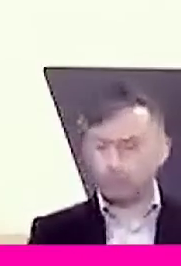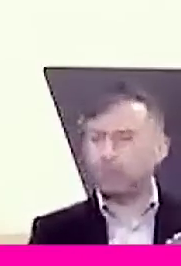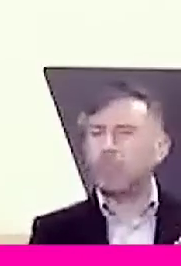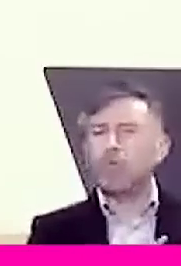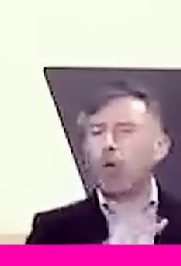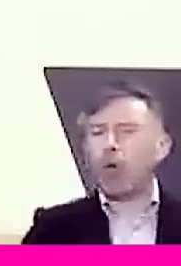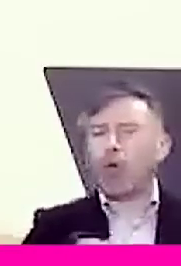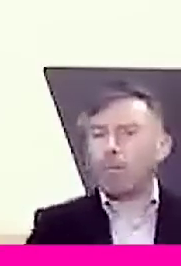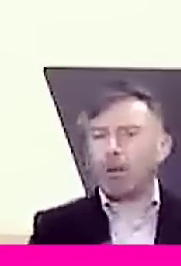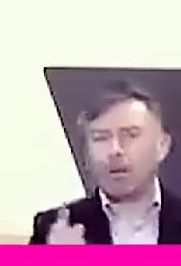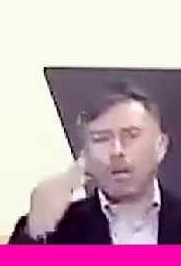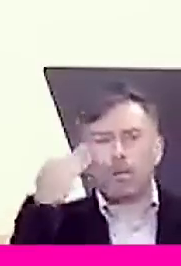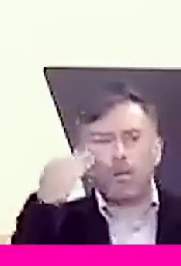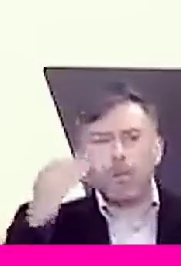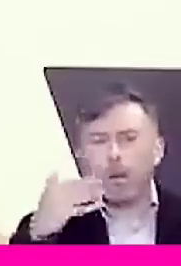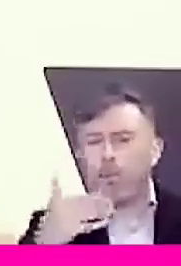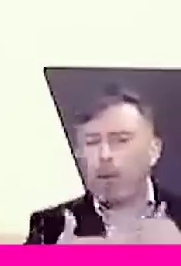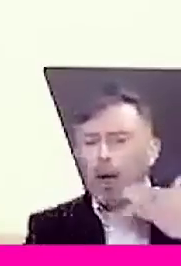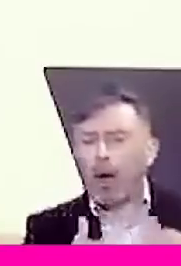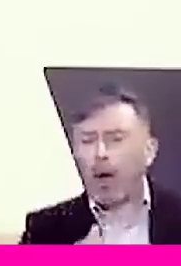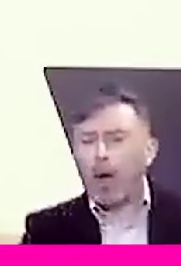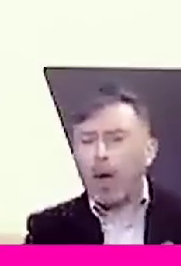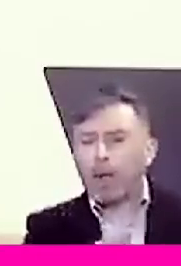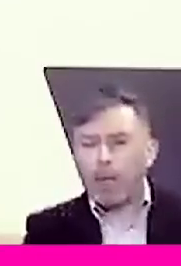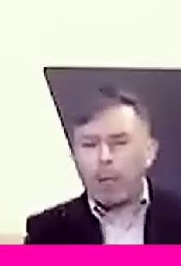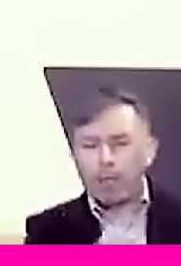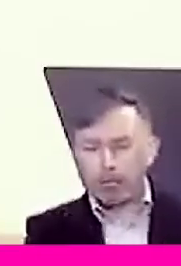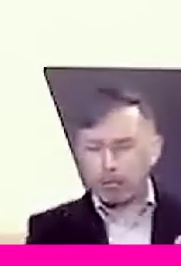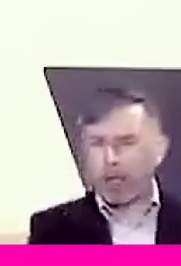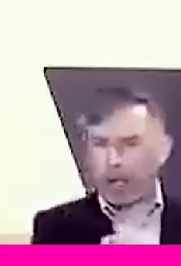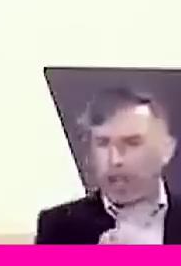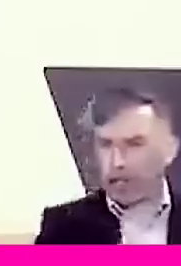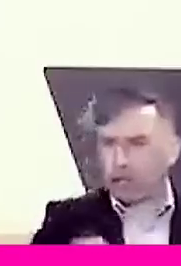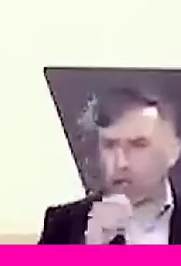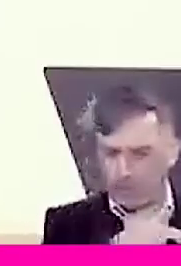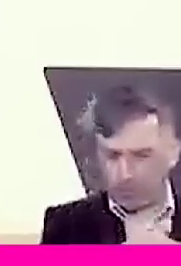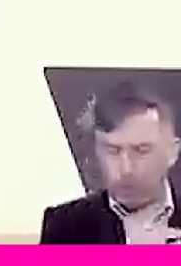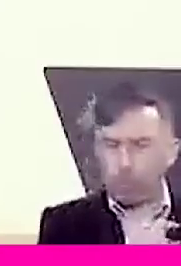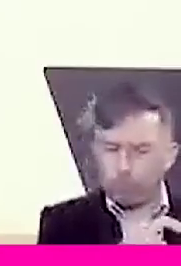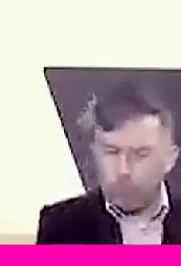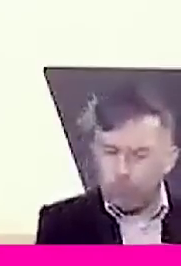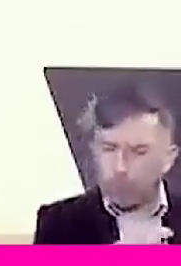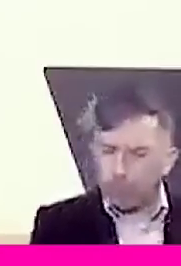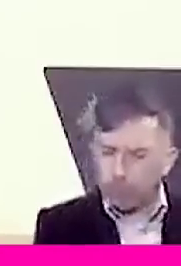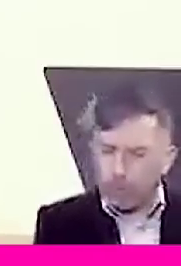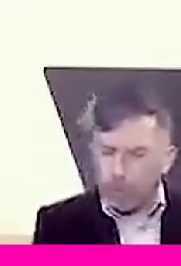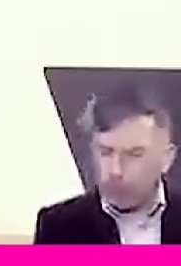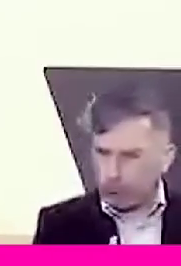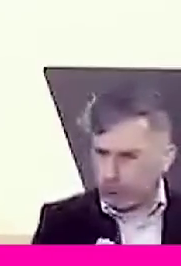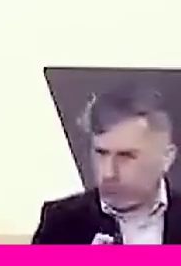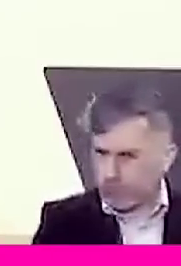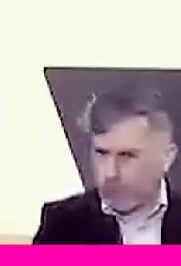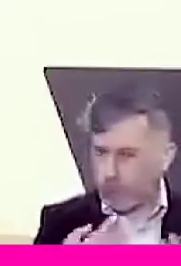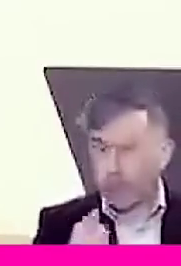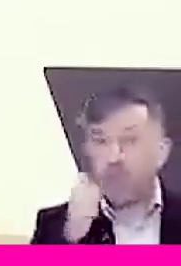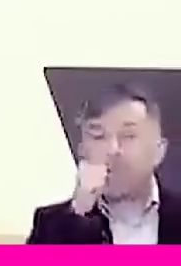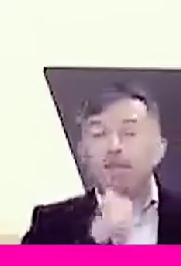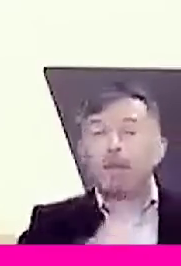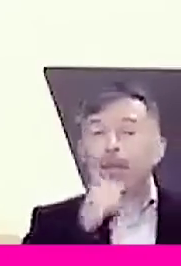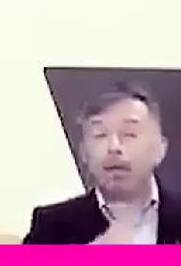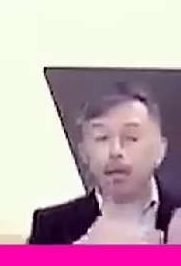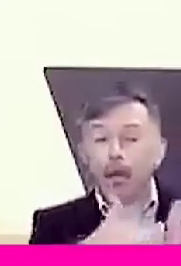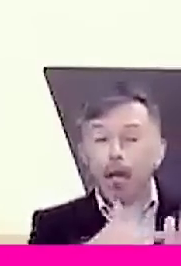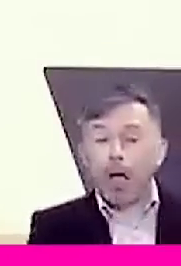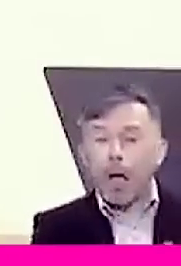las adecuaciones que cada tiempo exija y siempre son pero también siempre los cambios y reformas deben hacerse bajo